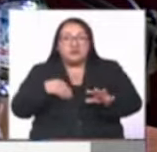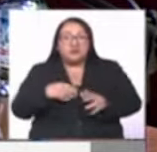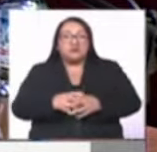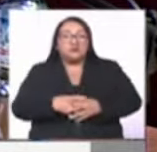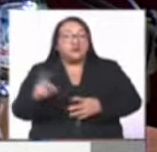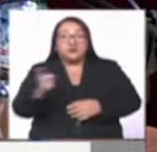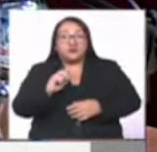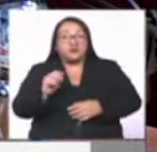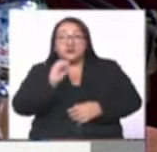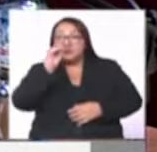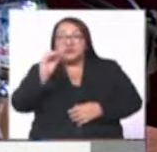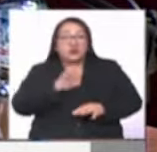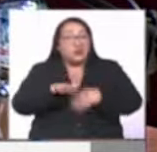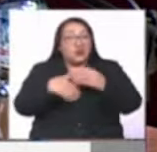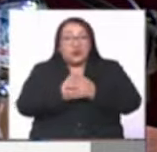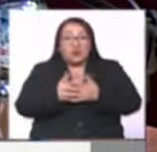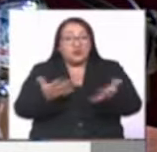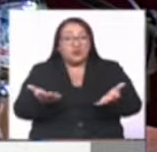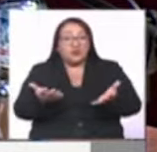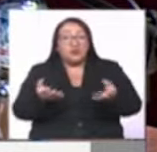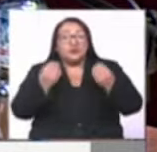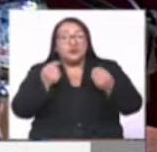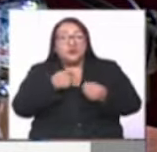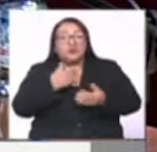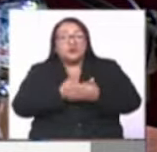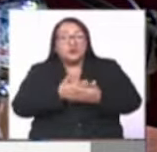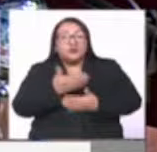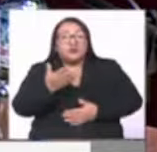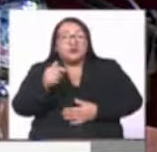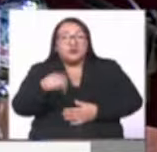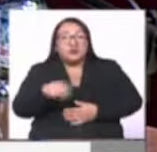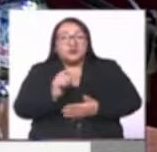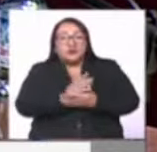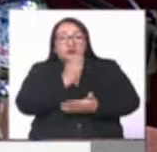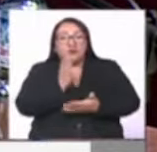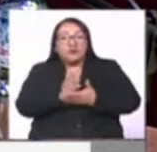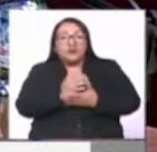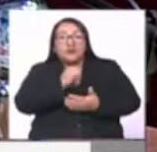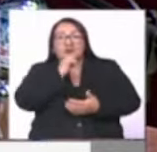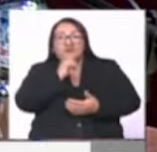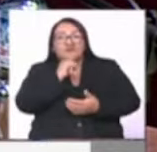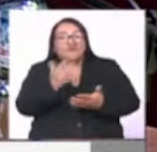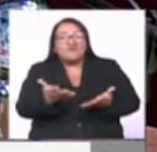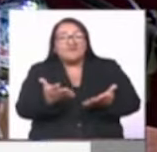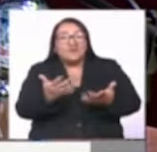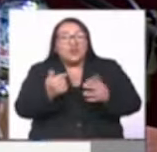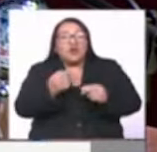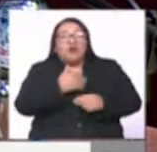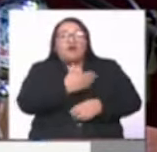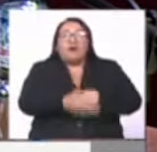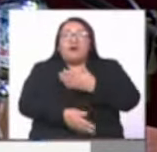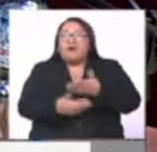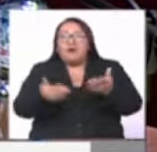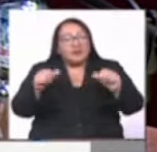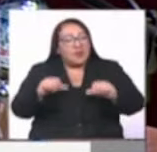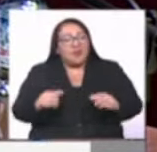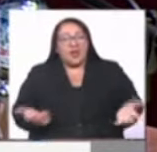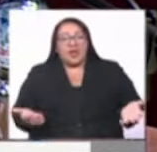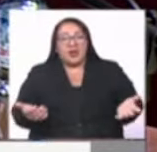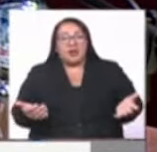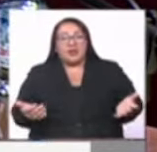no a todos por eso Hemos sustentado que aquí hay un problema de falta de imparcialidad en la subcomisión